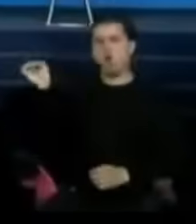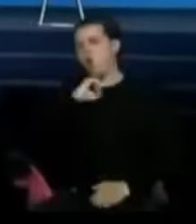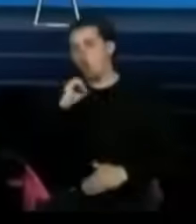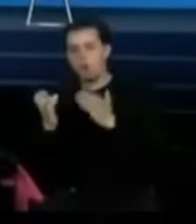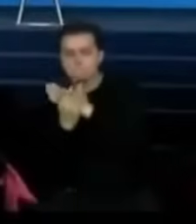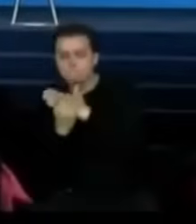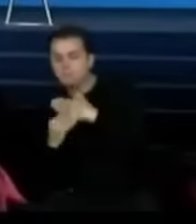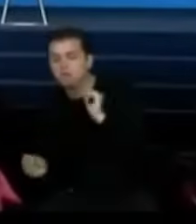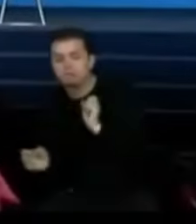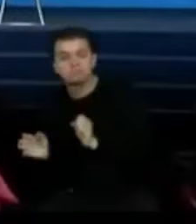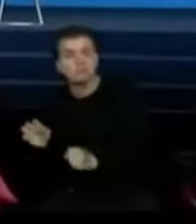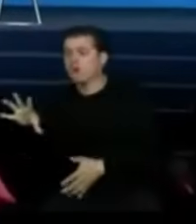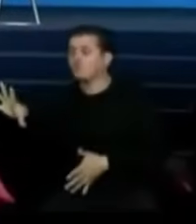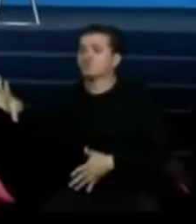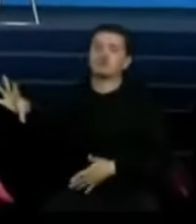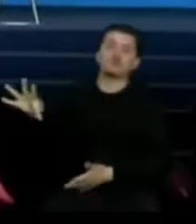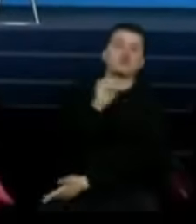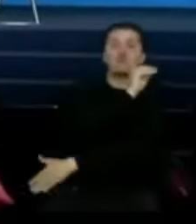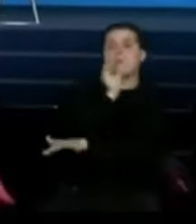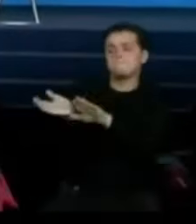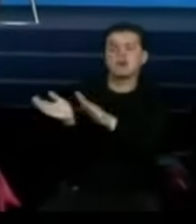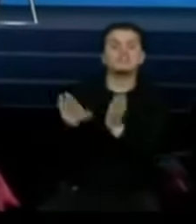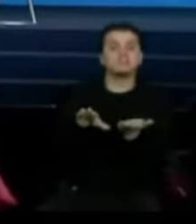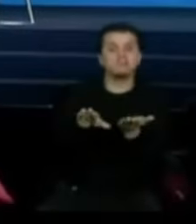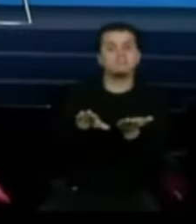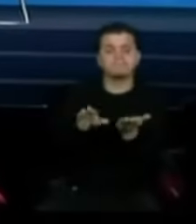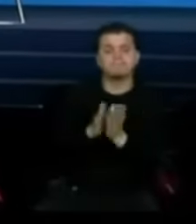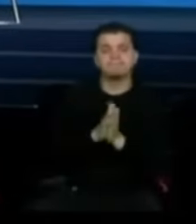pobre, vas a enfrentar este enemigo.